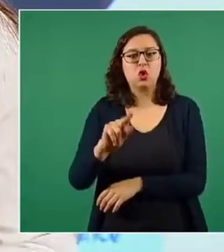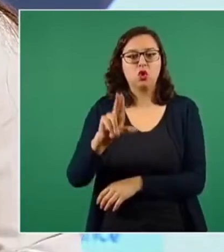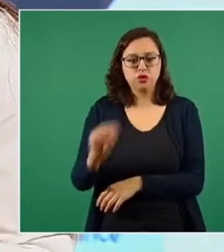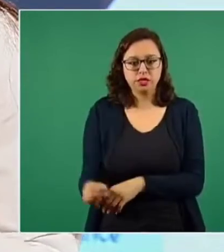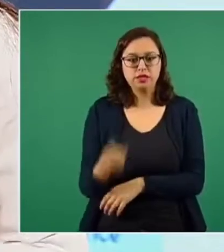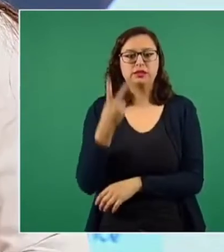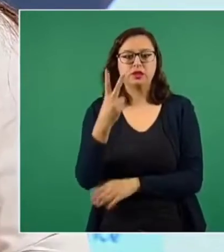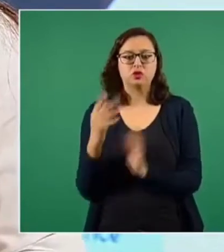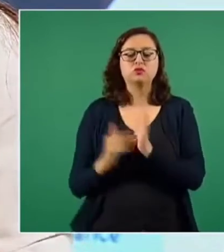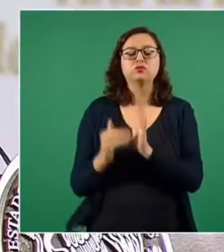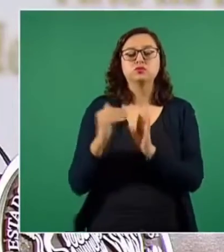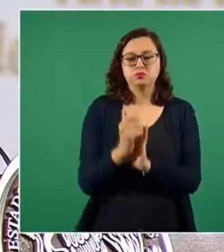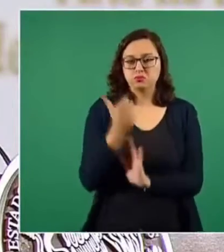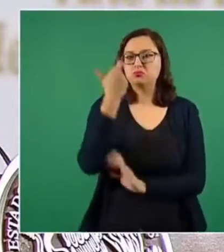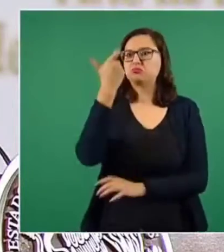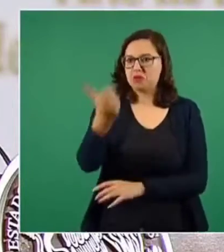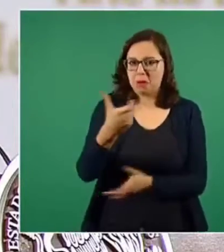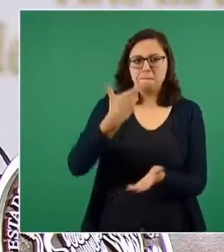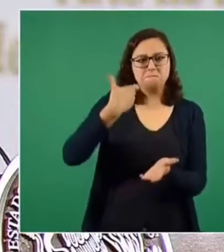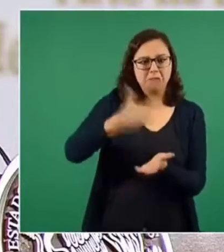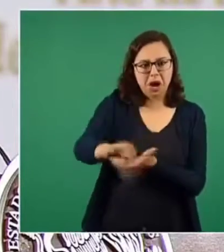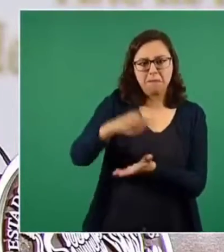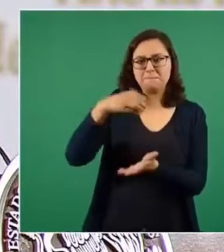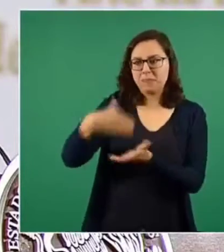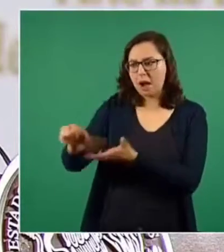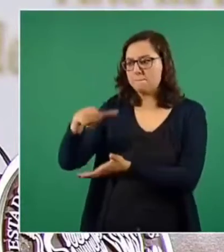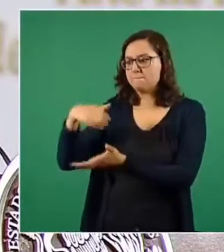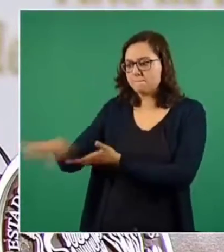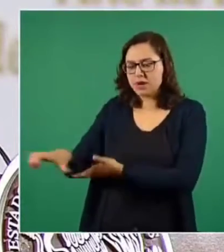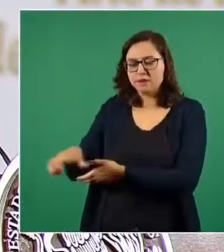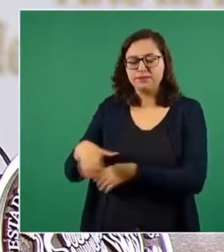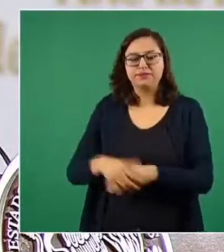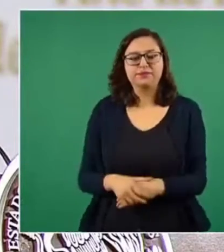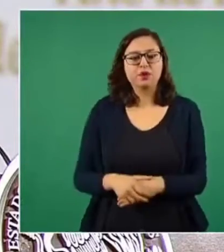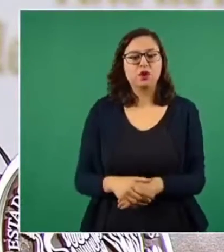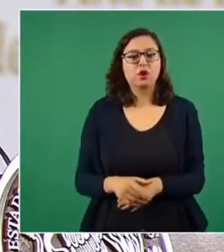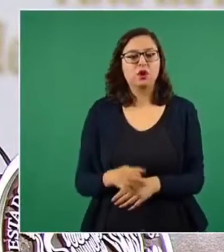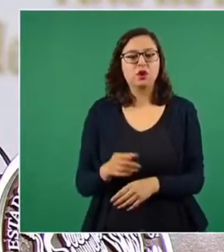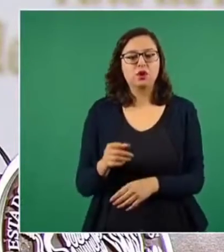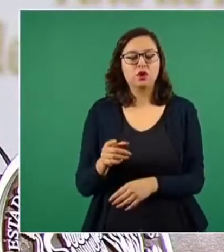2.382 millones de pesos, de